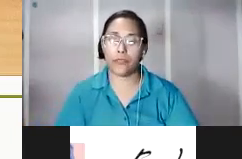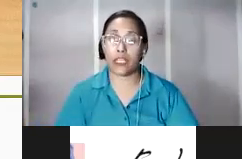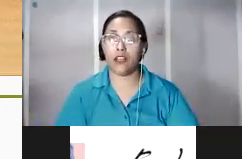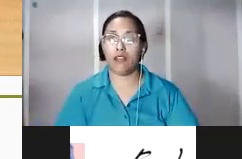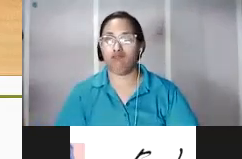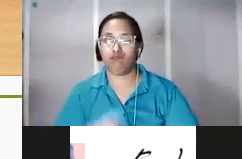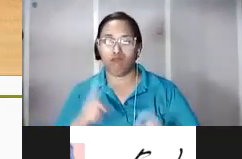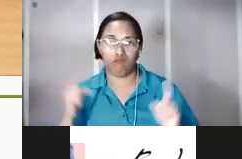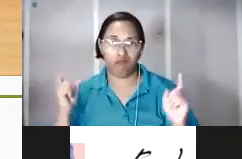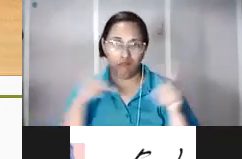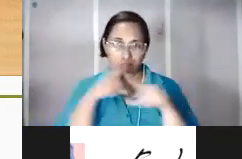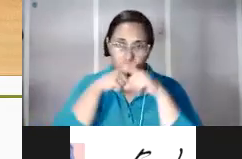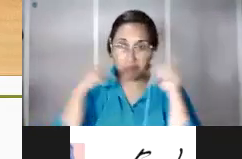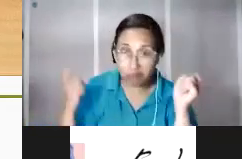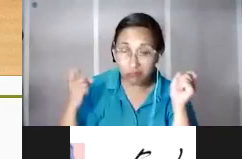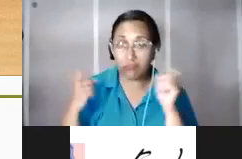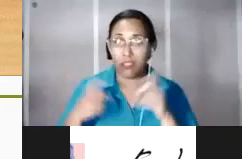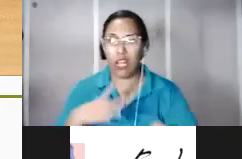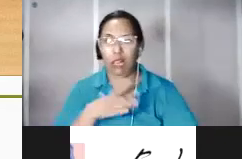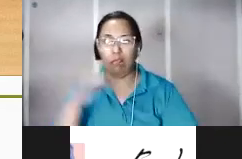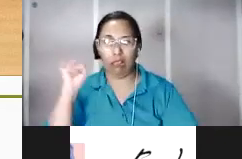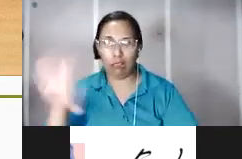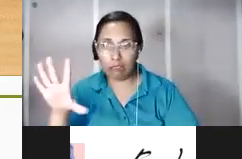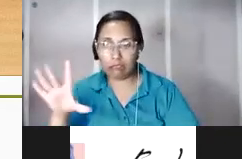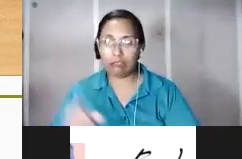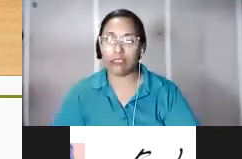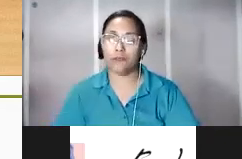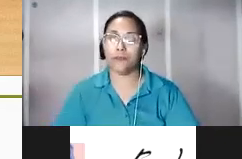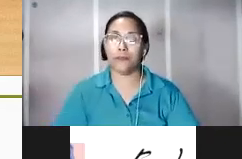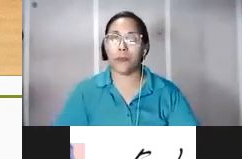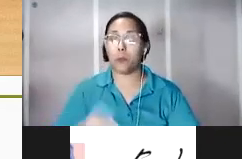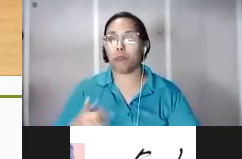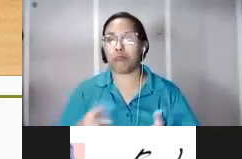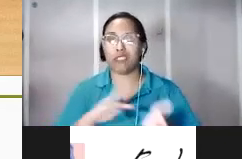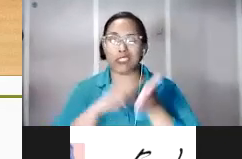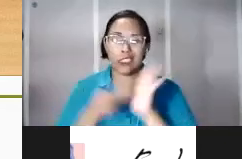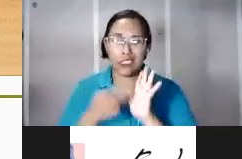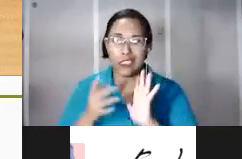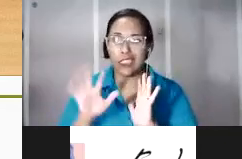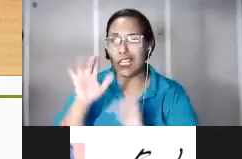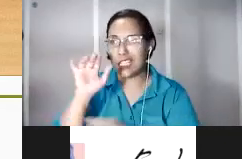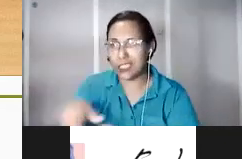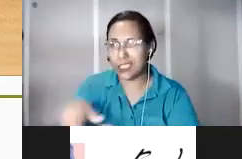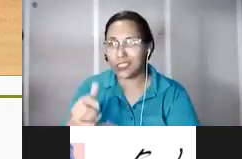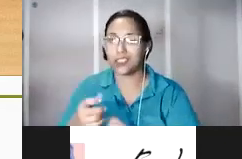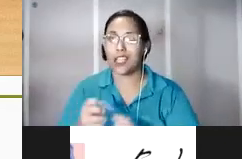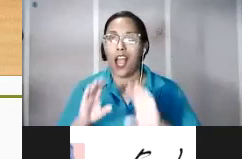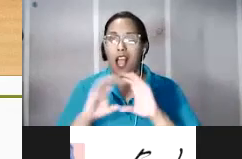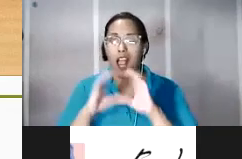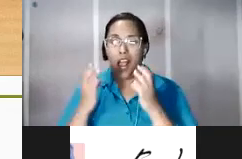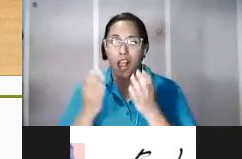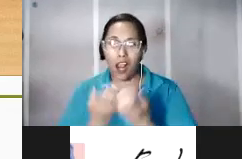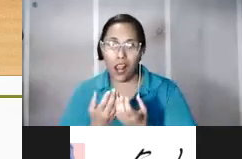grotescas y de mal gusto. En otras palabras, estas élites, estas clases